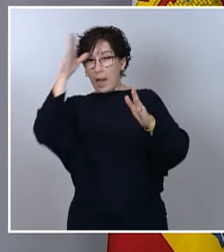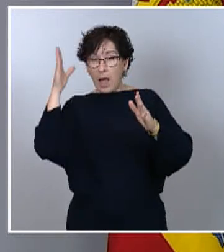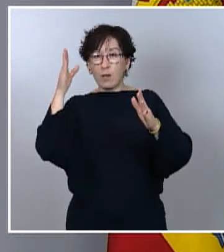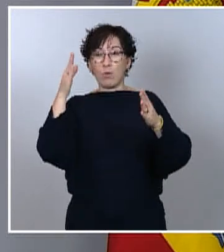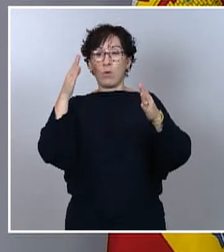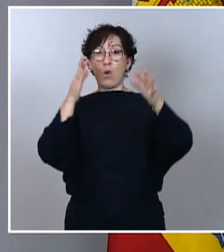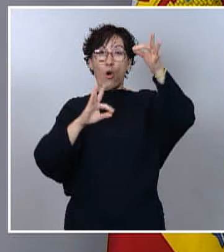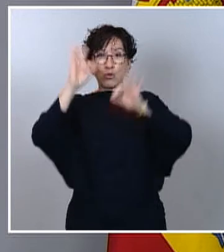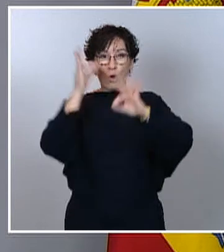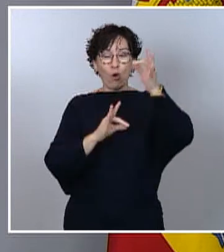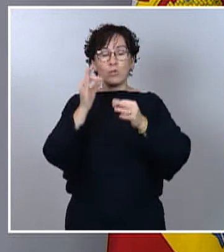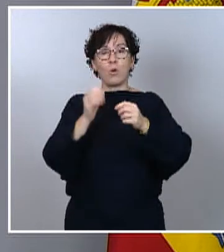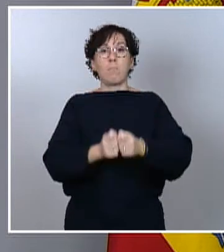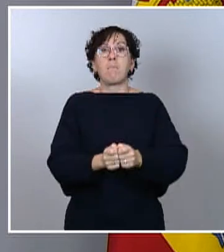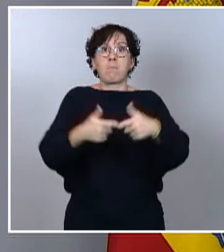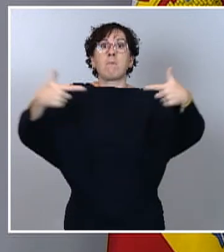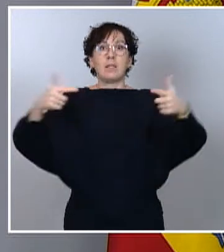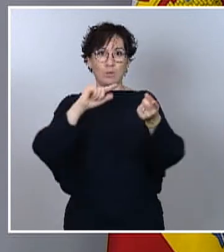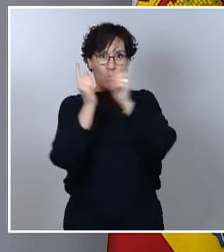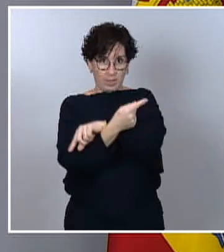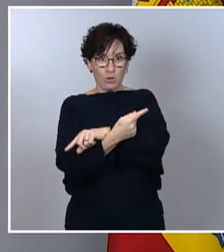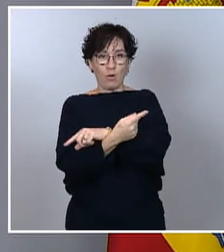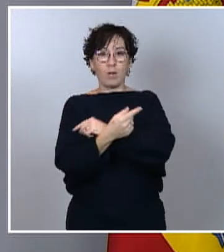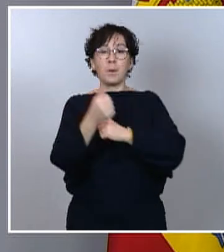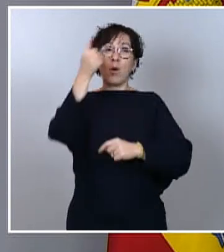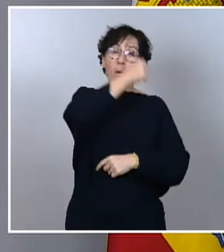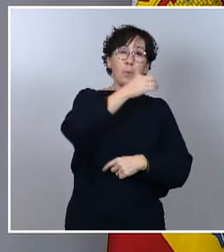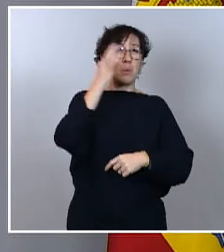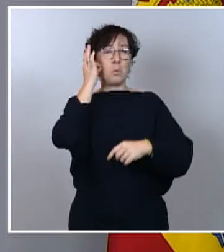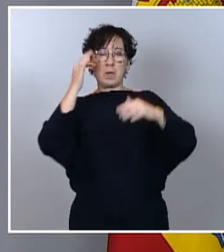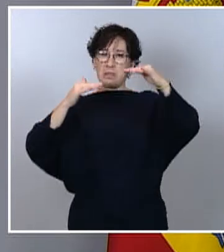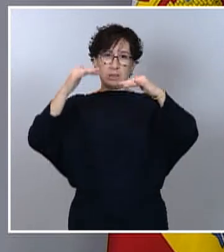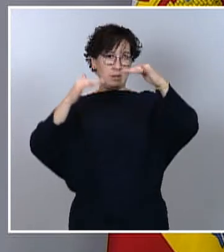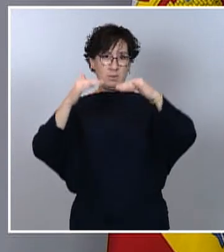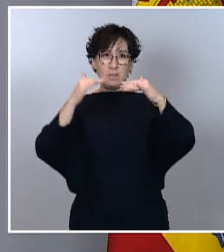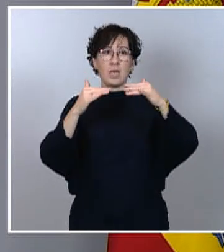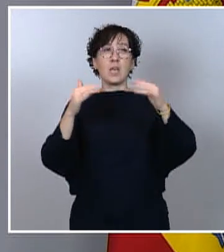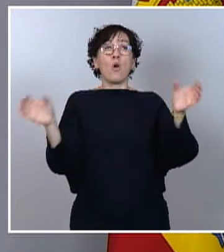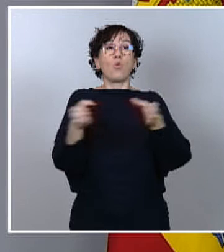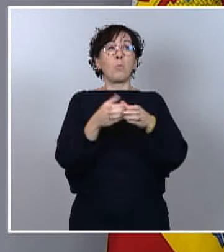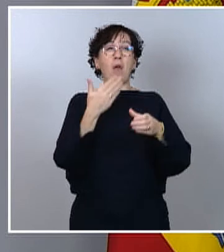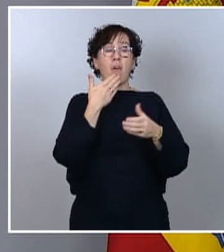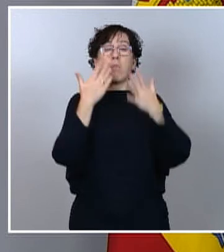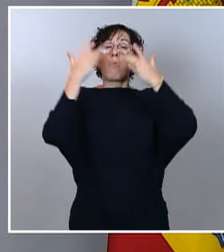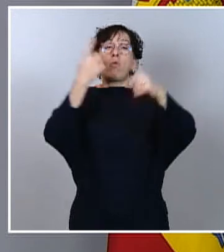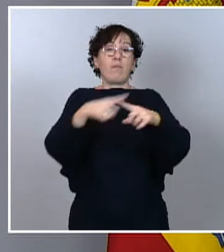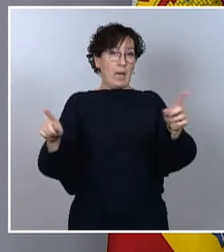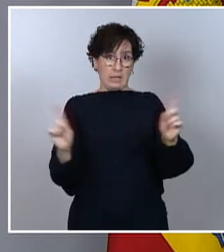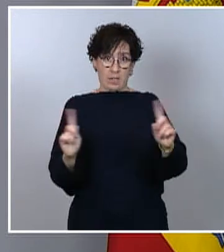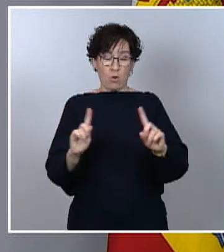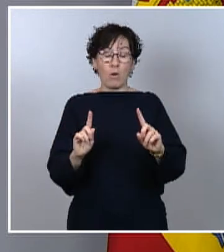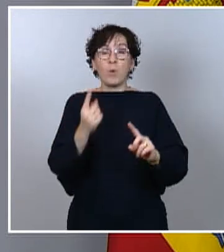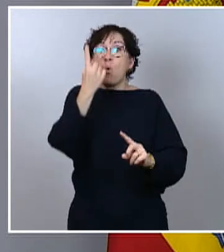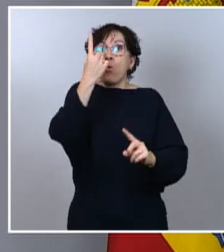de seroconversión. Es muy parecida en hombres y en mujeres y tampoco hay grandes diferencias por grupos de edad, pero sí que llama mucho la atención